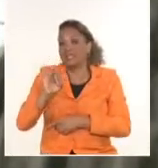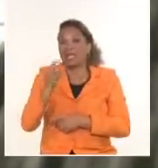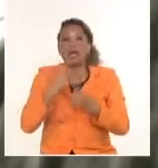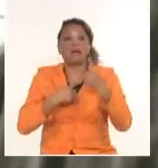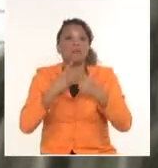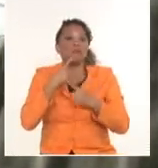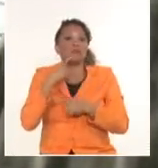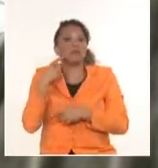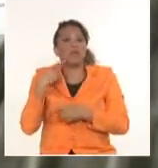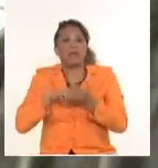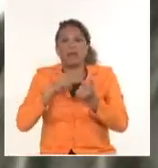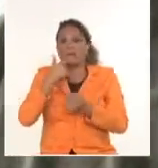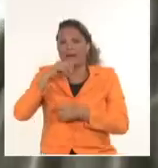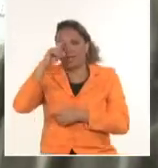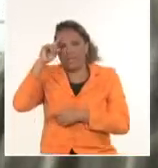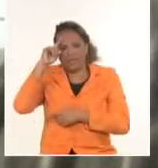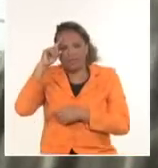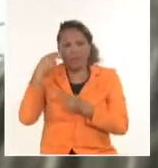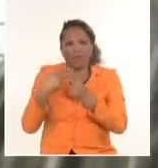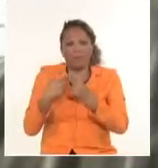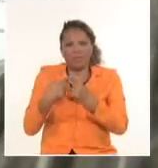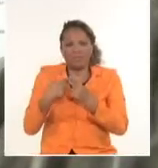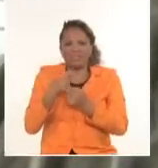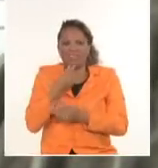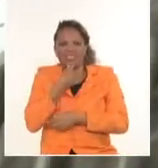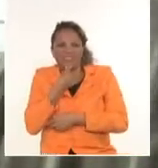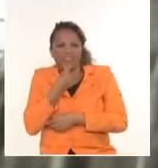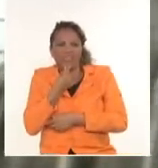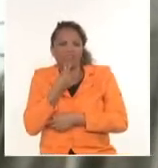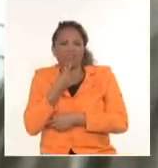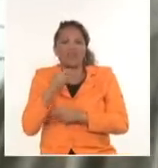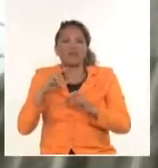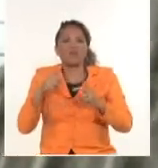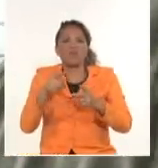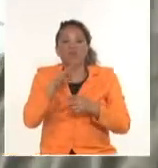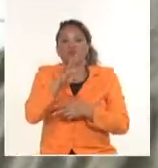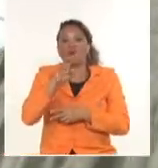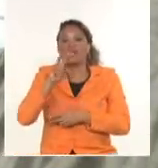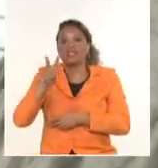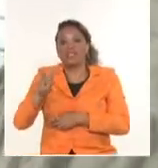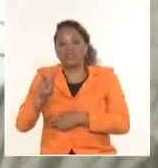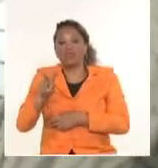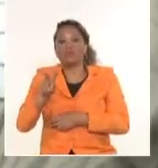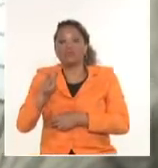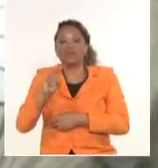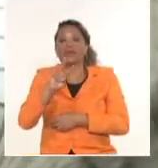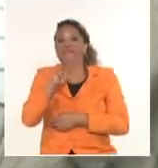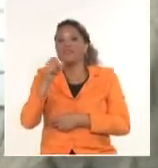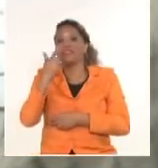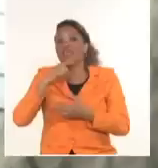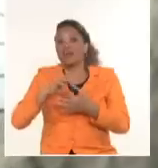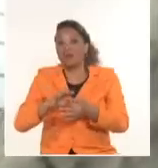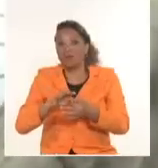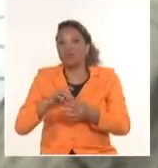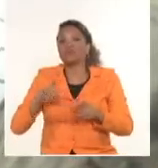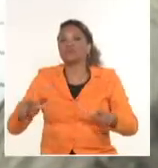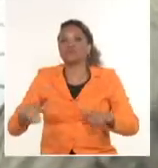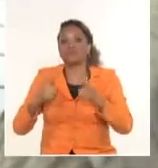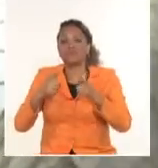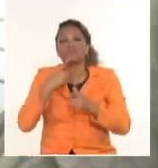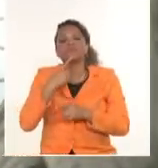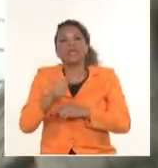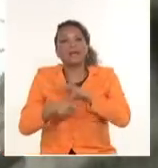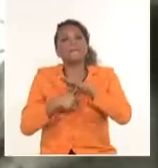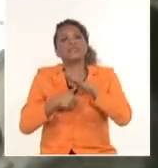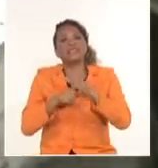debía llegar a París, porque llegaba con casi 42, estará cumpliendo 42 el próximo día 20 de agosto, por supuesto, bueno, motivo de el propio celebración. presidente Díaz-Canel lo decía en uno de